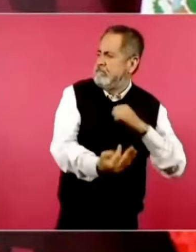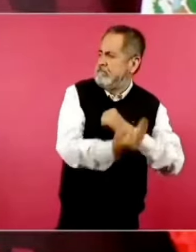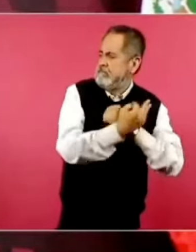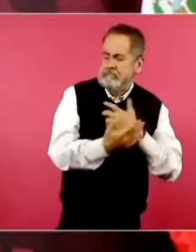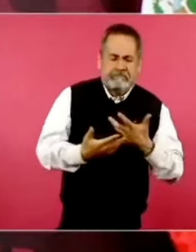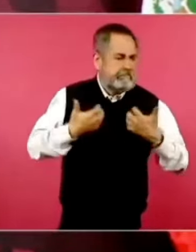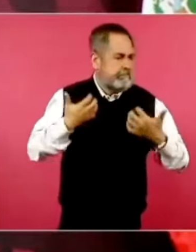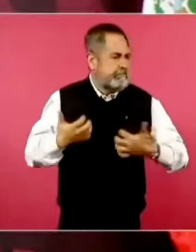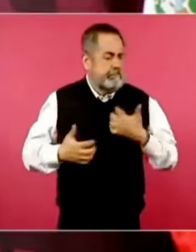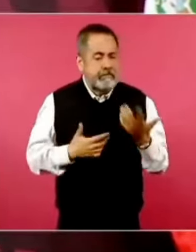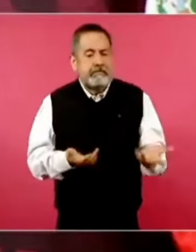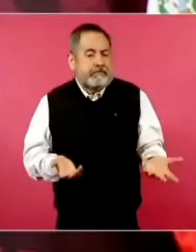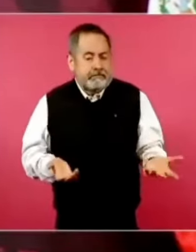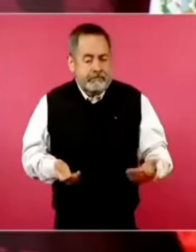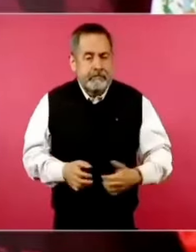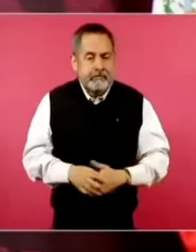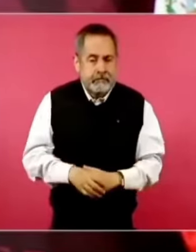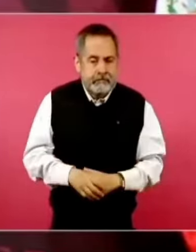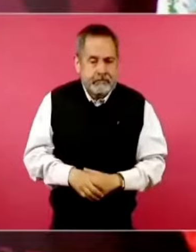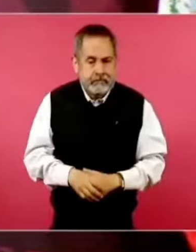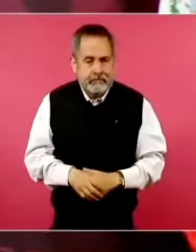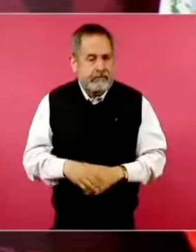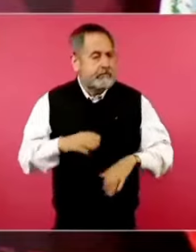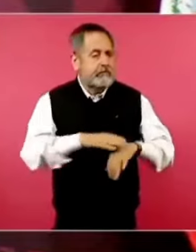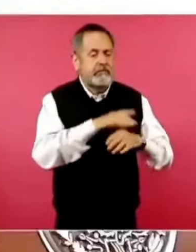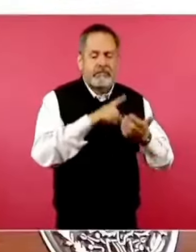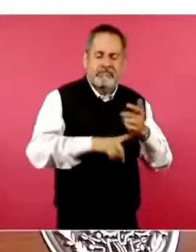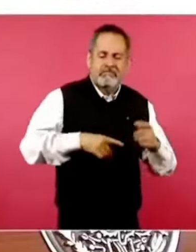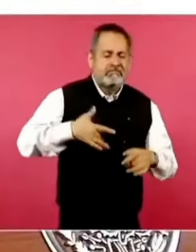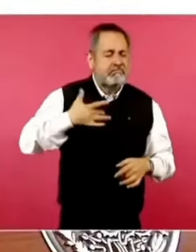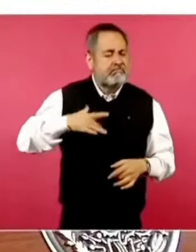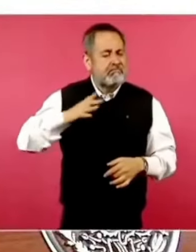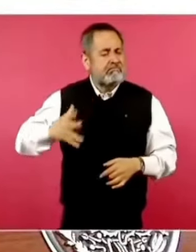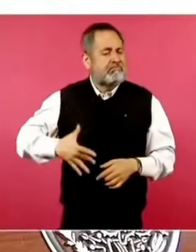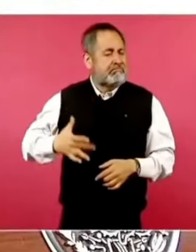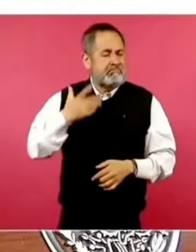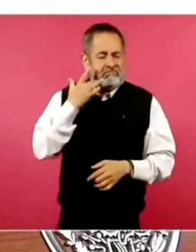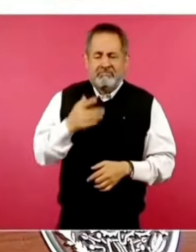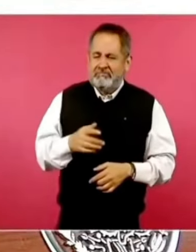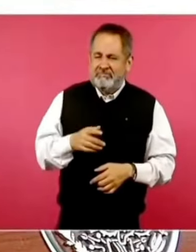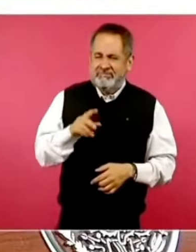pero además por vanidad,